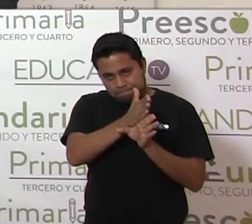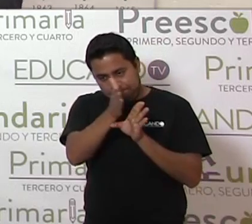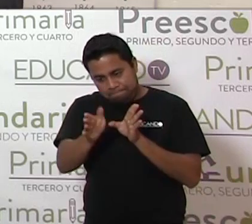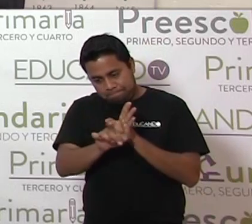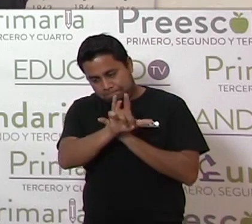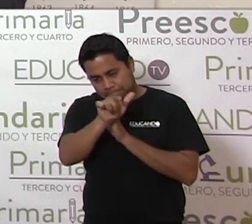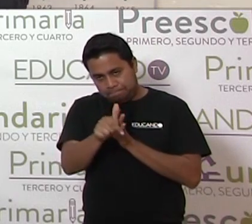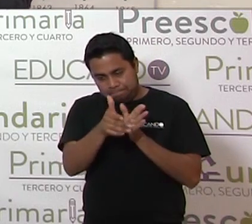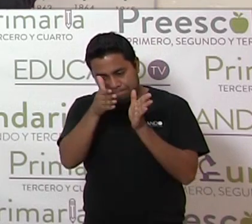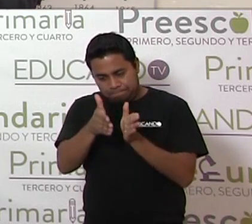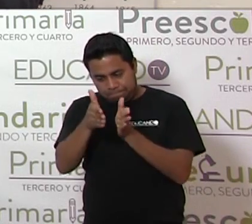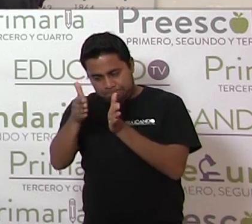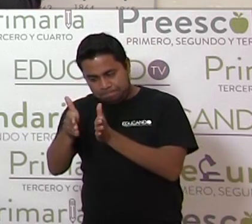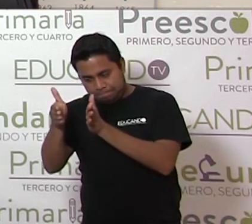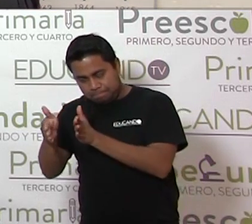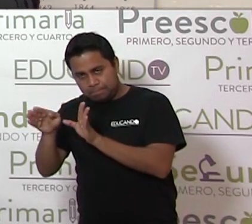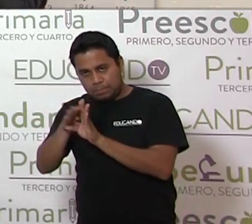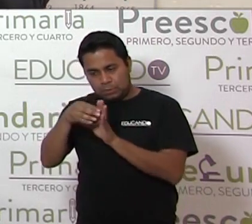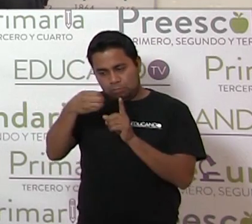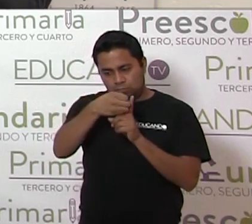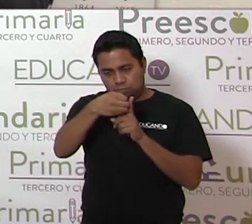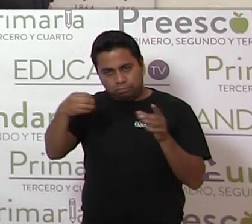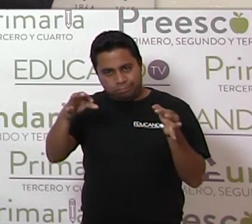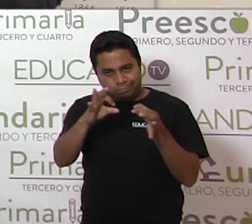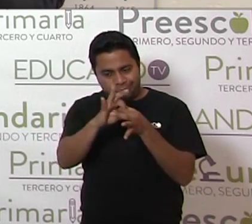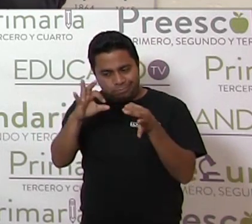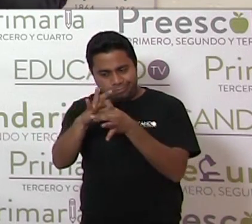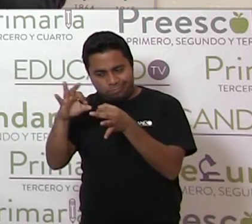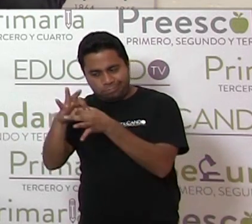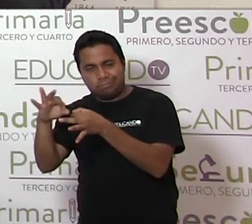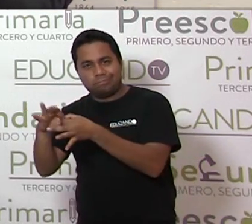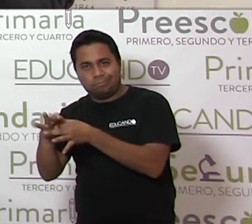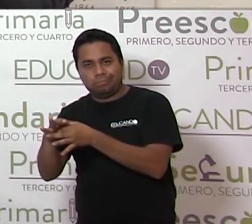de otro. ¿Bien?